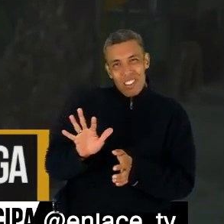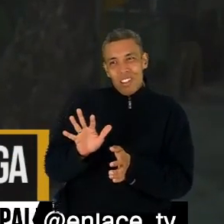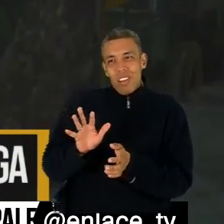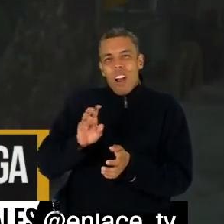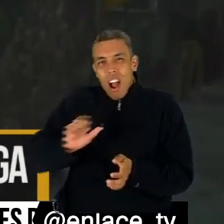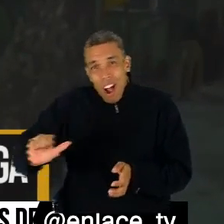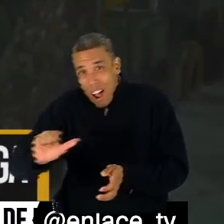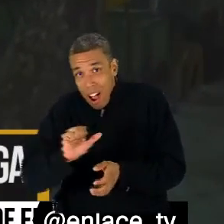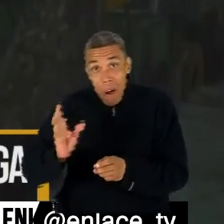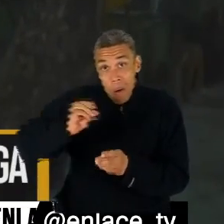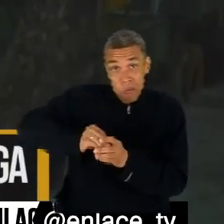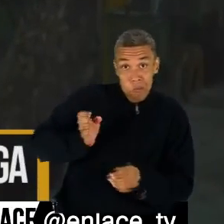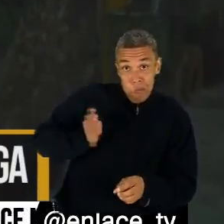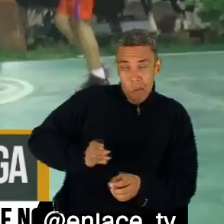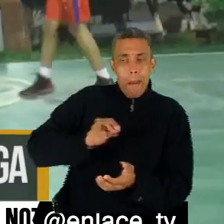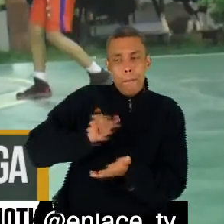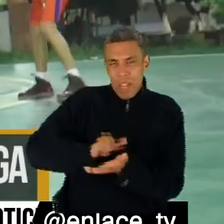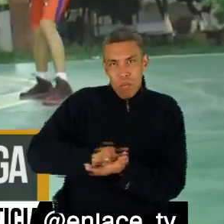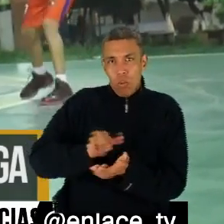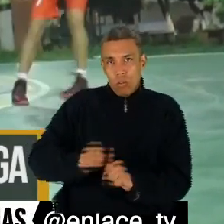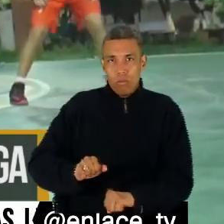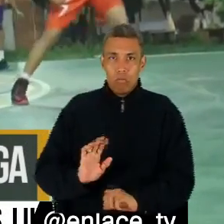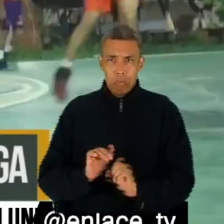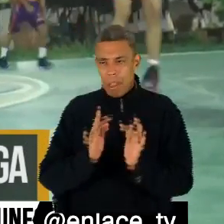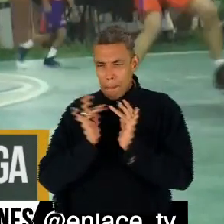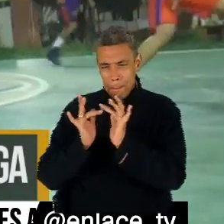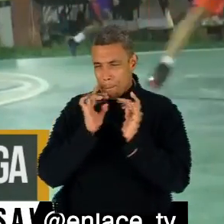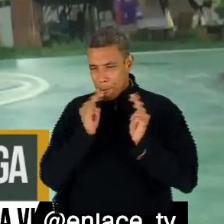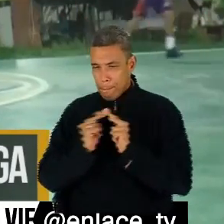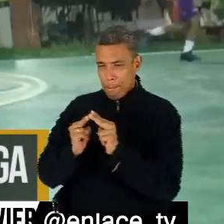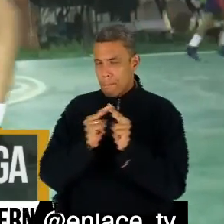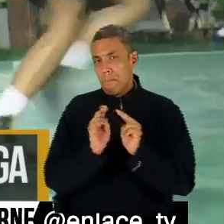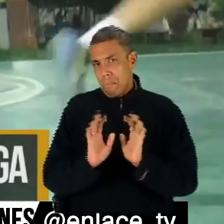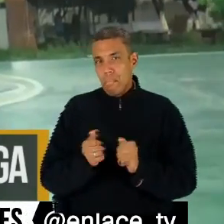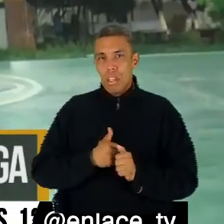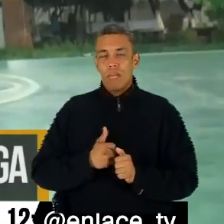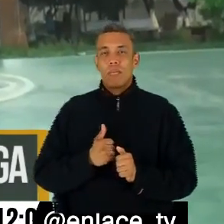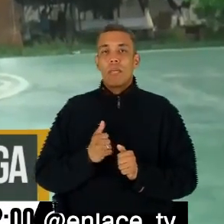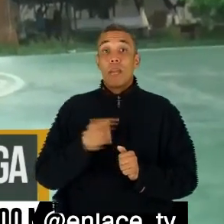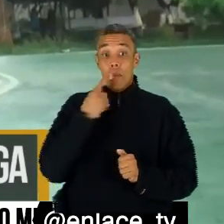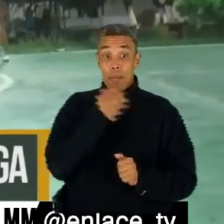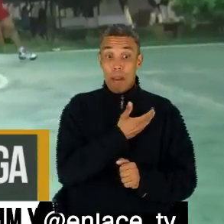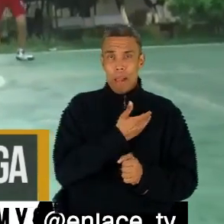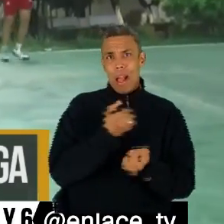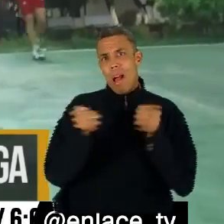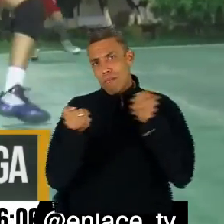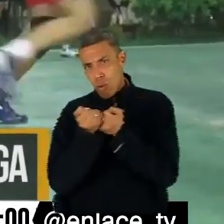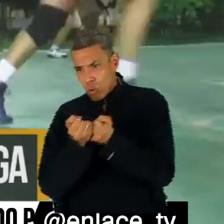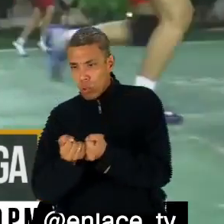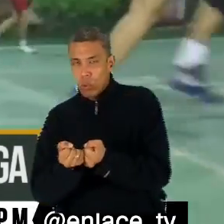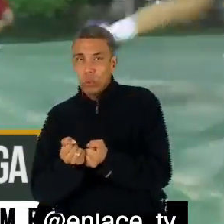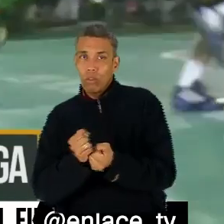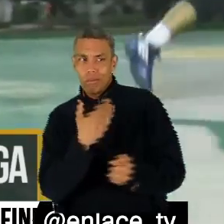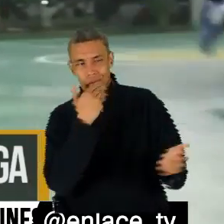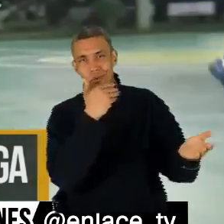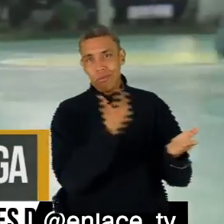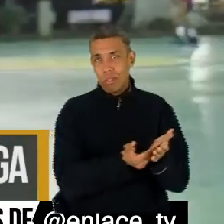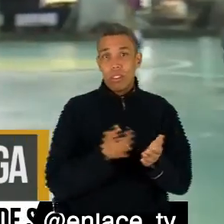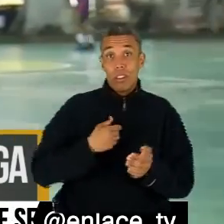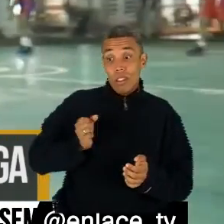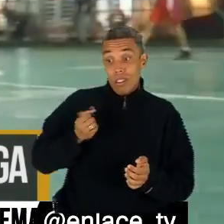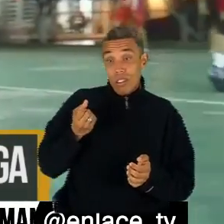contamos con un gran equipo, la disposición de los padres este año ha sido muy buena, tenemos un grupo de apoyo muy grande y esperamos sacar adelante este